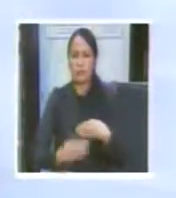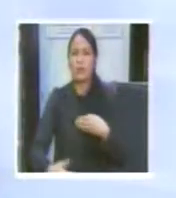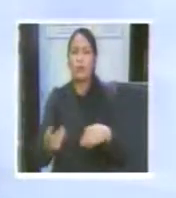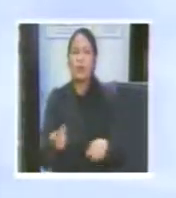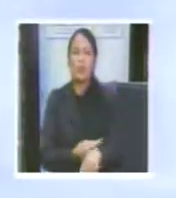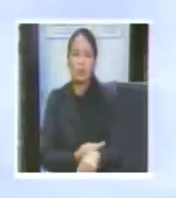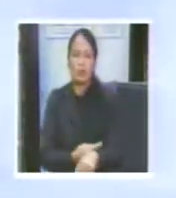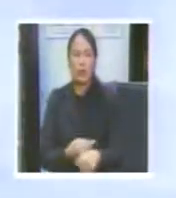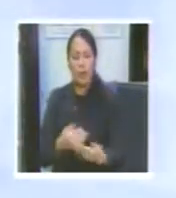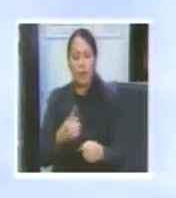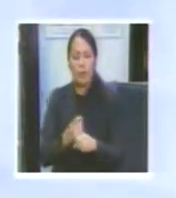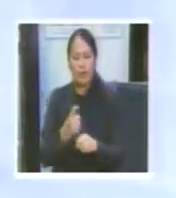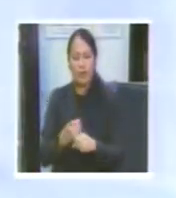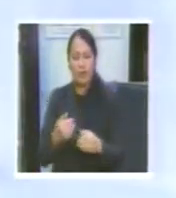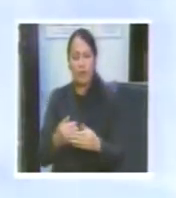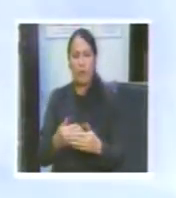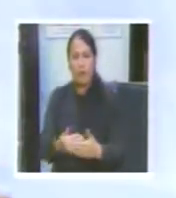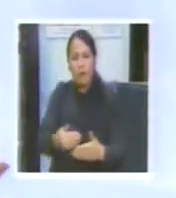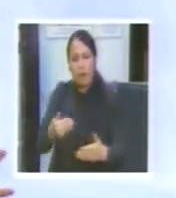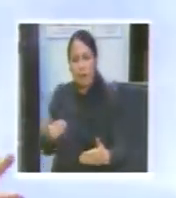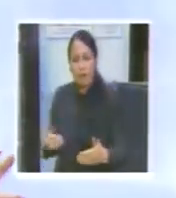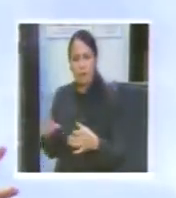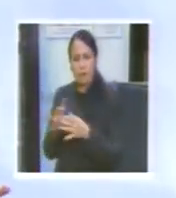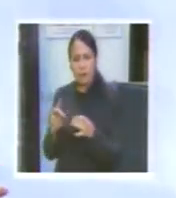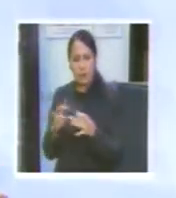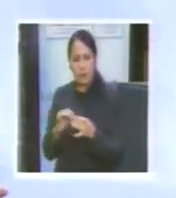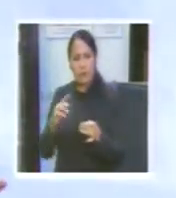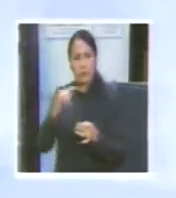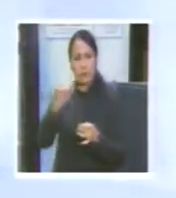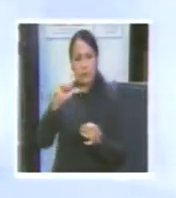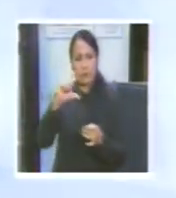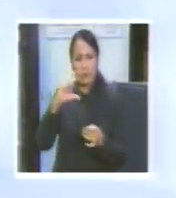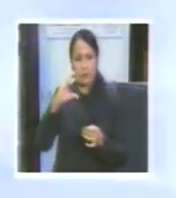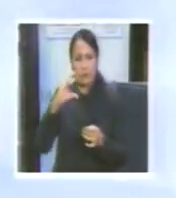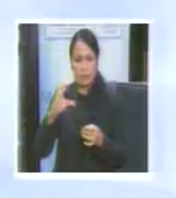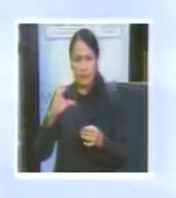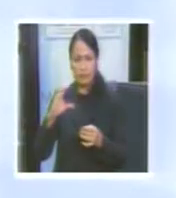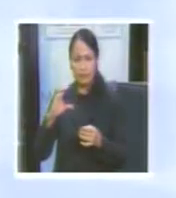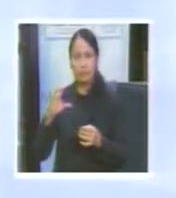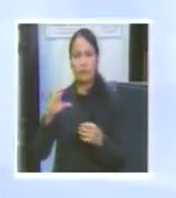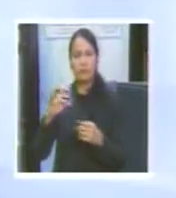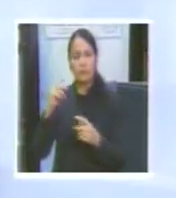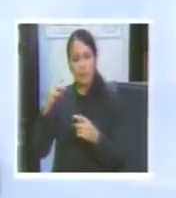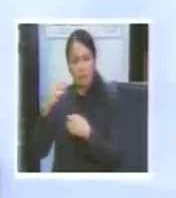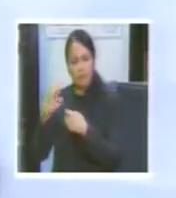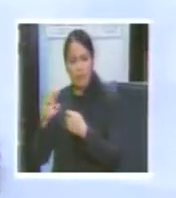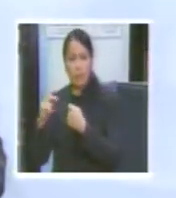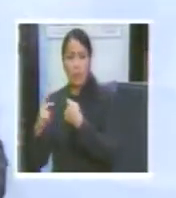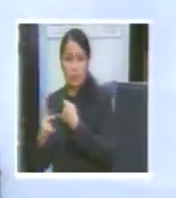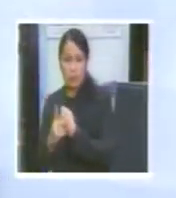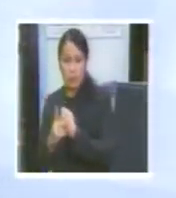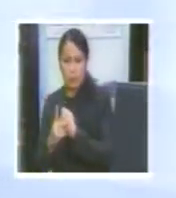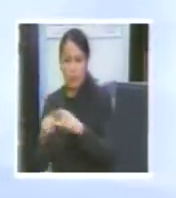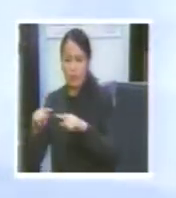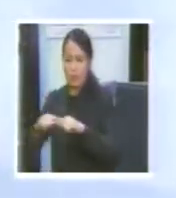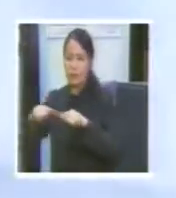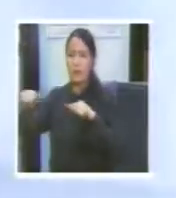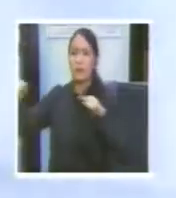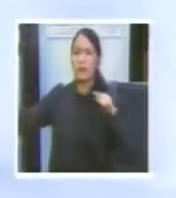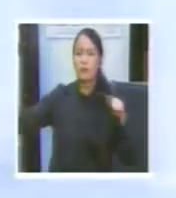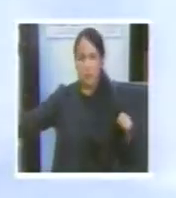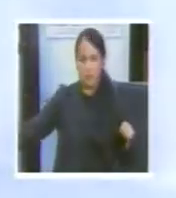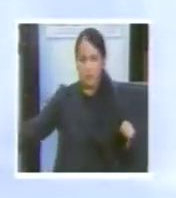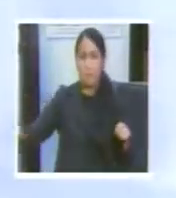algunos antecedentes. El Tratado de Libre Comercio México-Europa es el primer tratado transatlántico. Yo sé que hoy